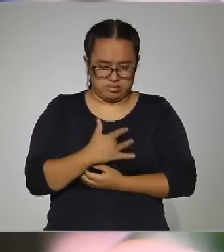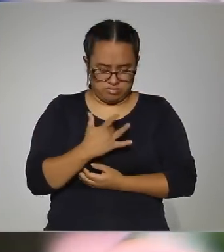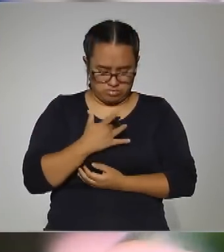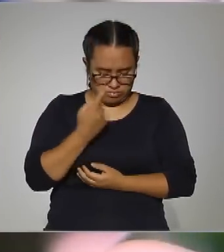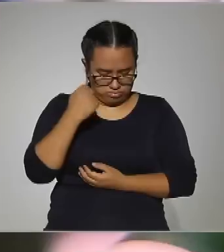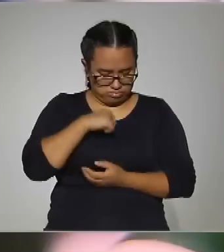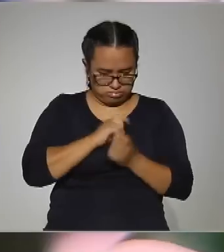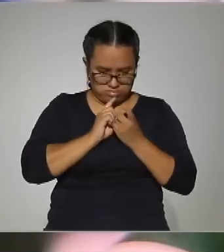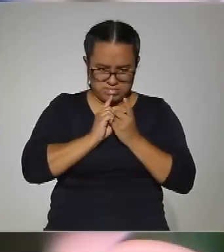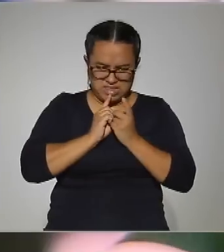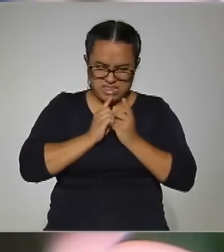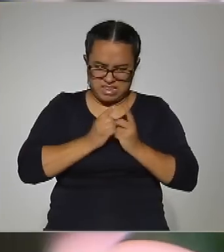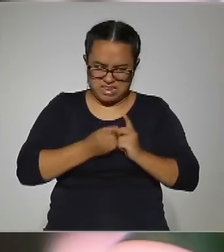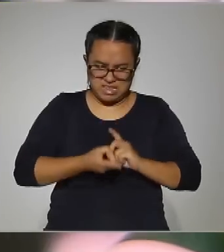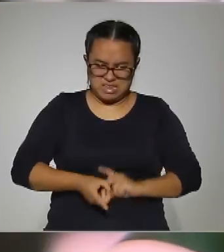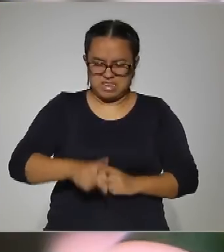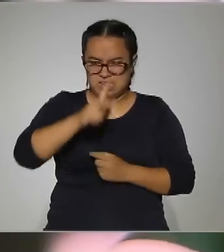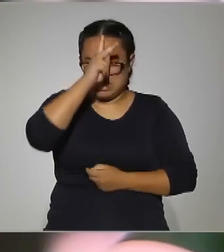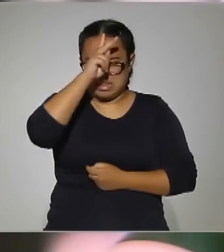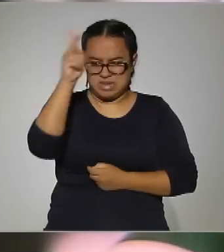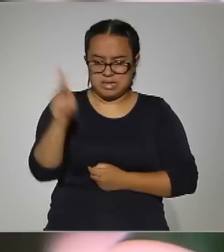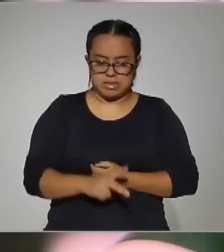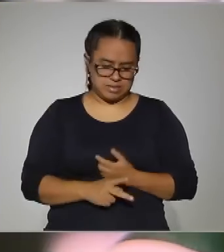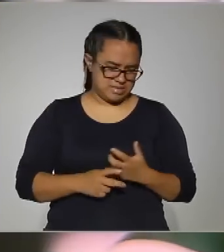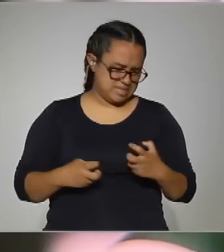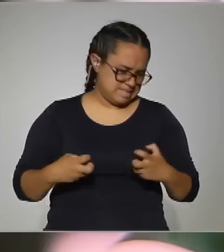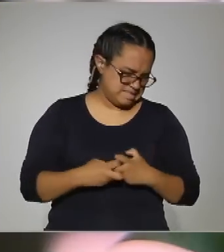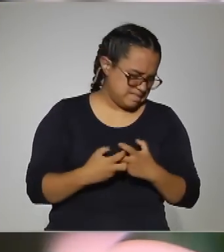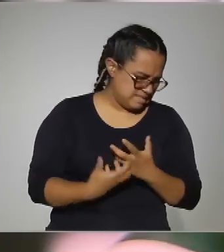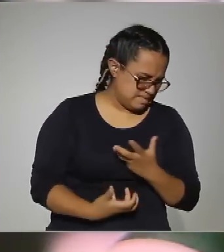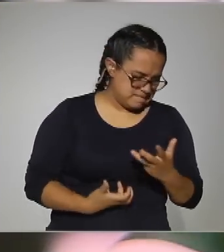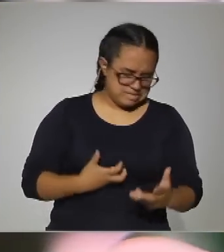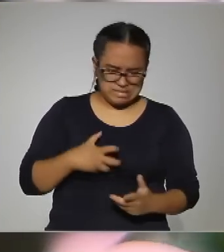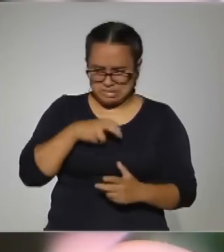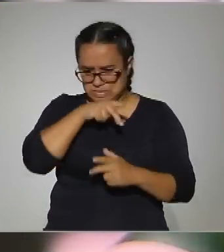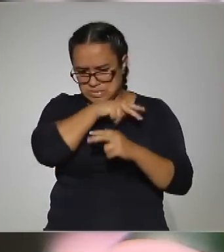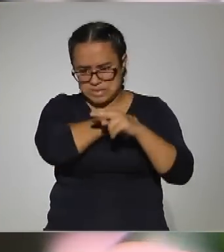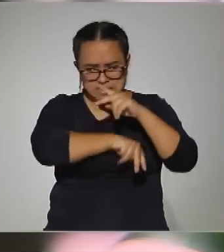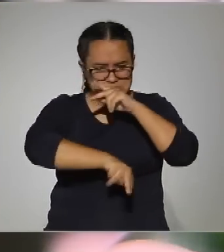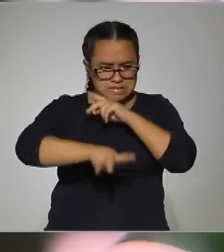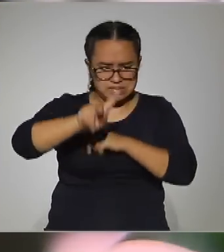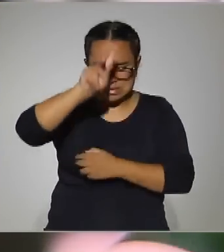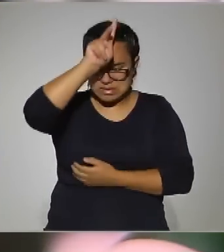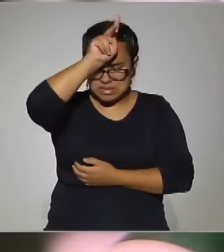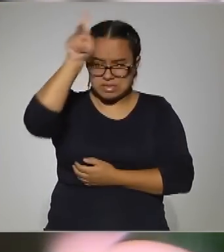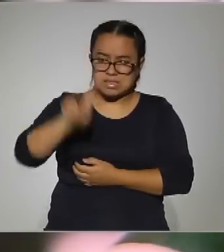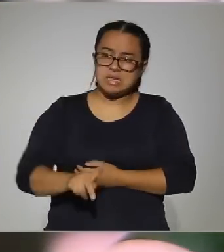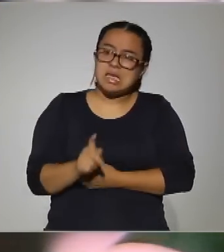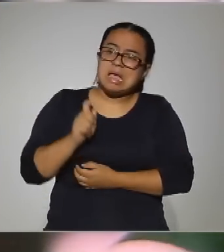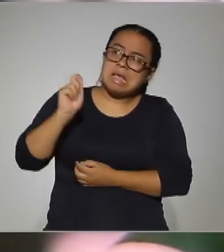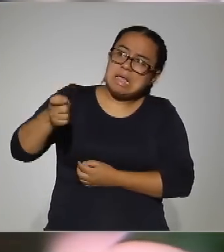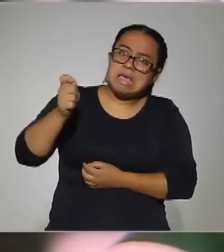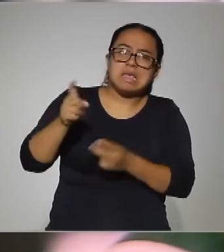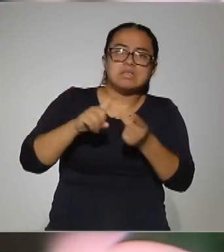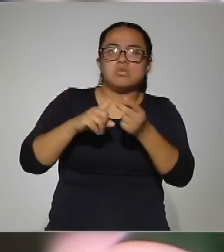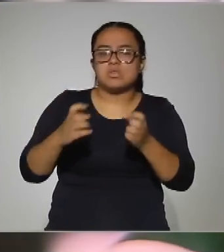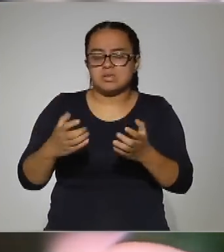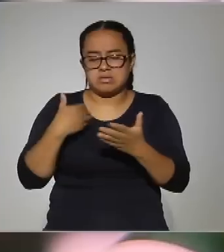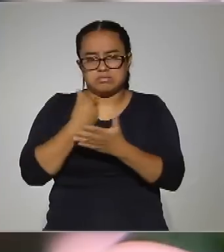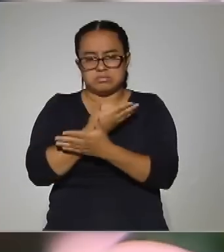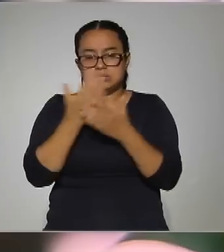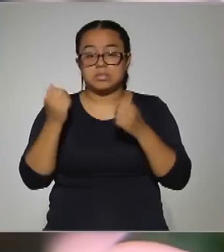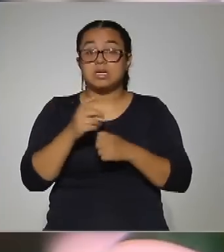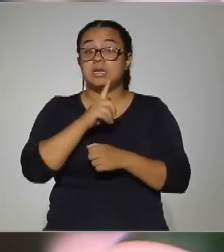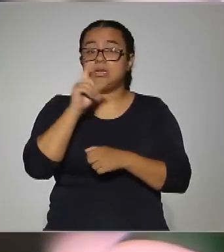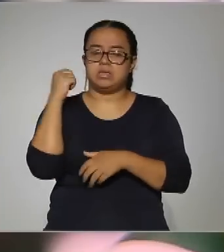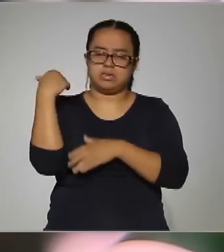depresión, en una gran ansiedad, en mucha preocupación, por no saber de ellos. Ya después con